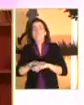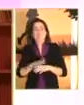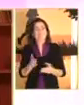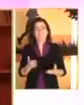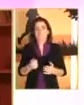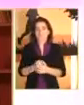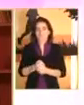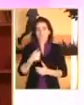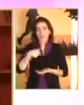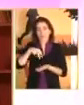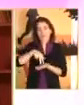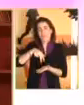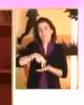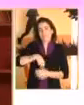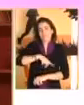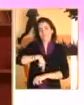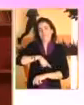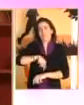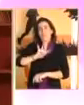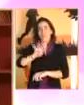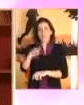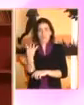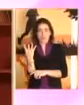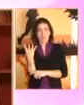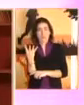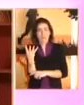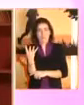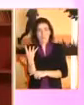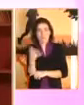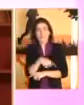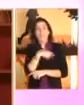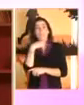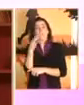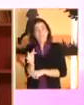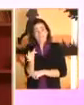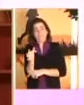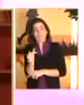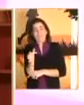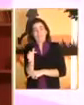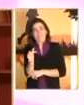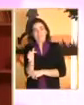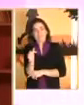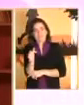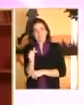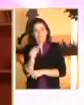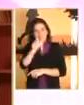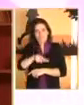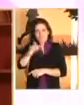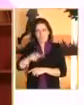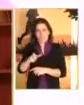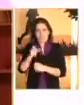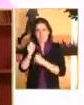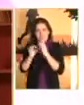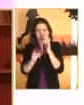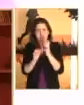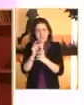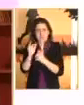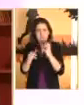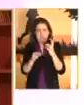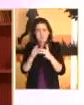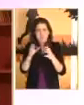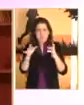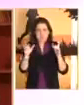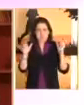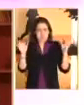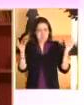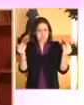porque tuve que estar de pie durante casi 4 horas y después por la cantidad de humo que había. Pero había, o